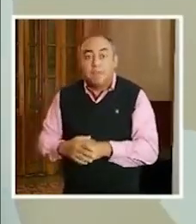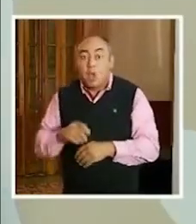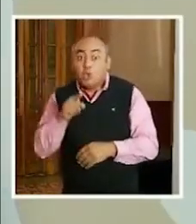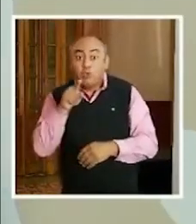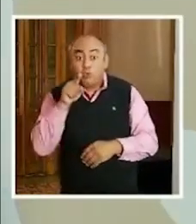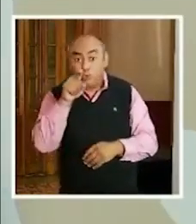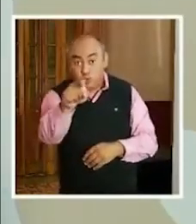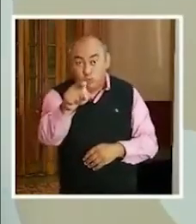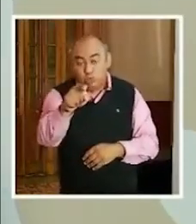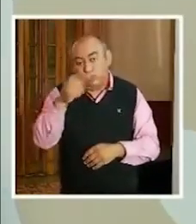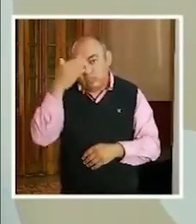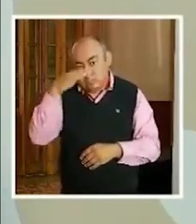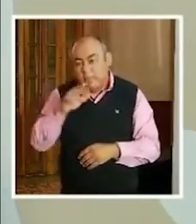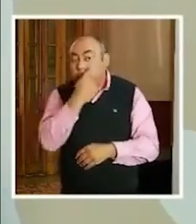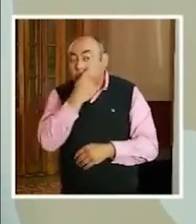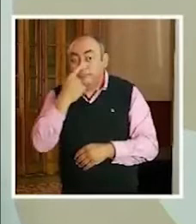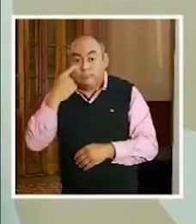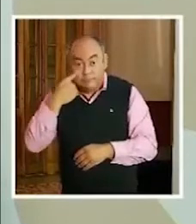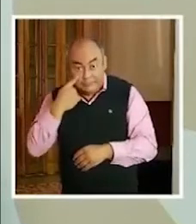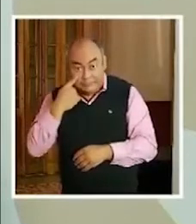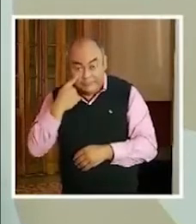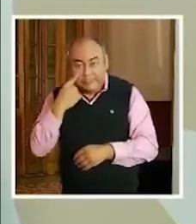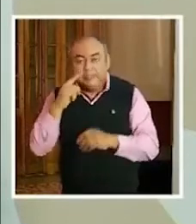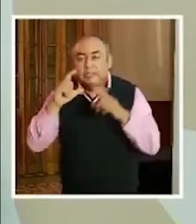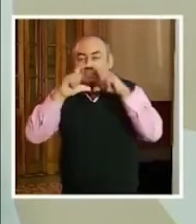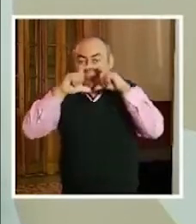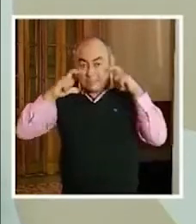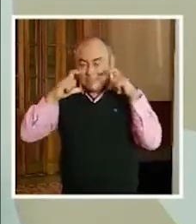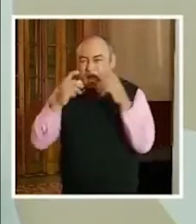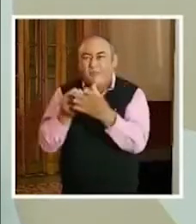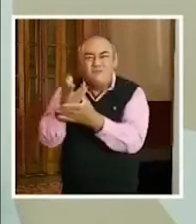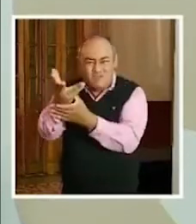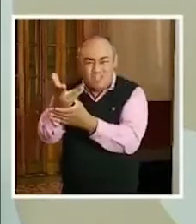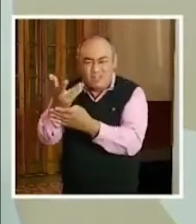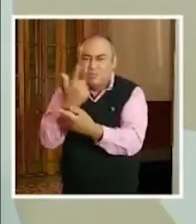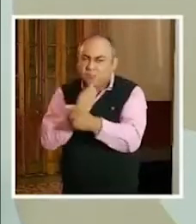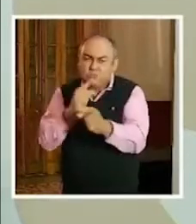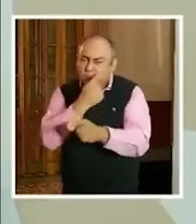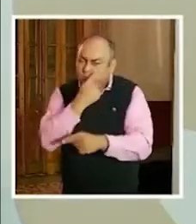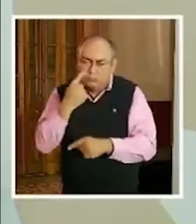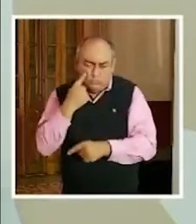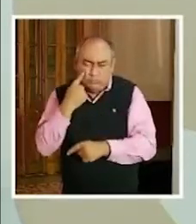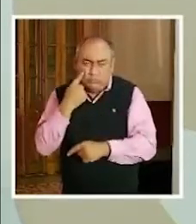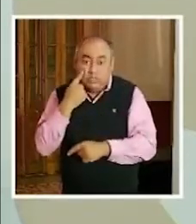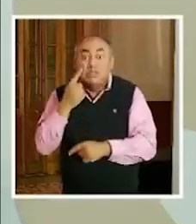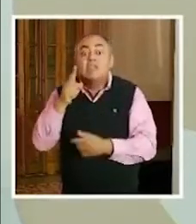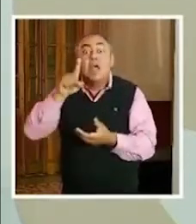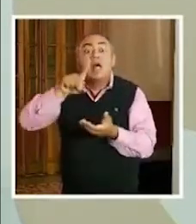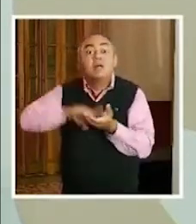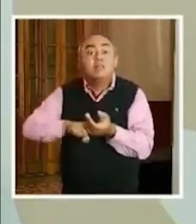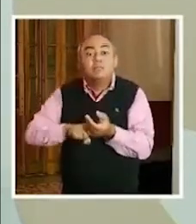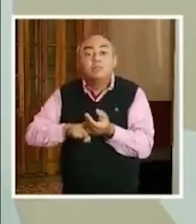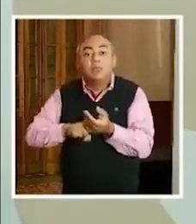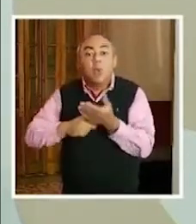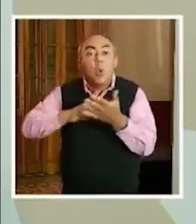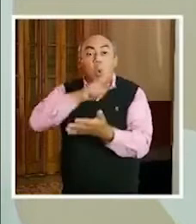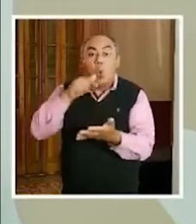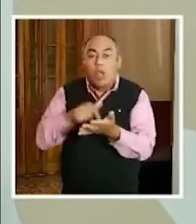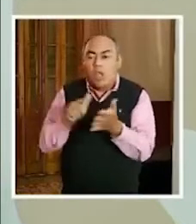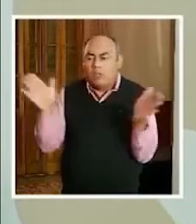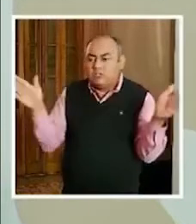opcional del cubrebocas en espacios abiertos y en espacios cerrados,